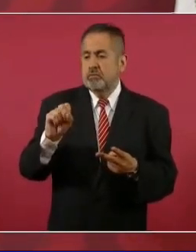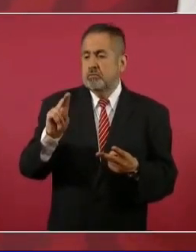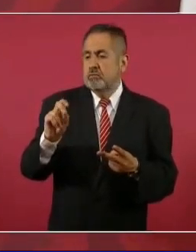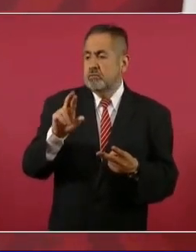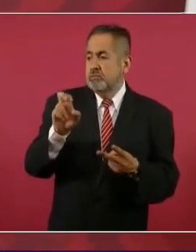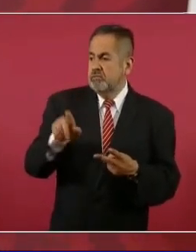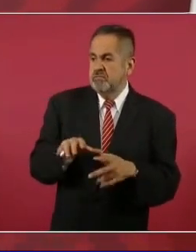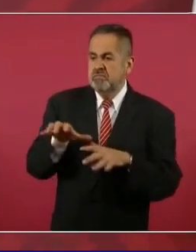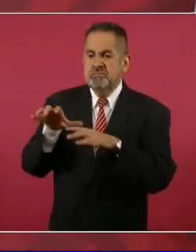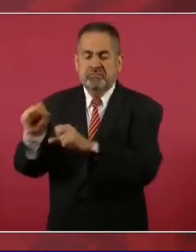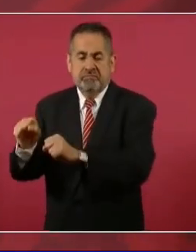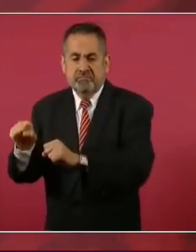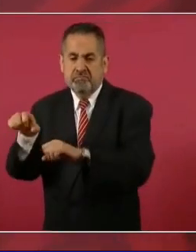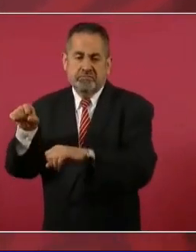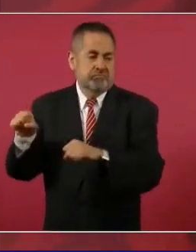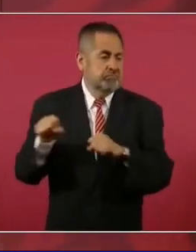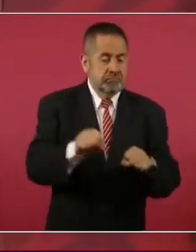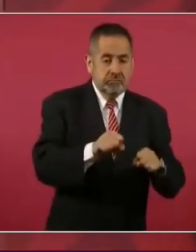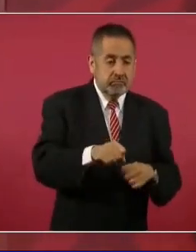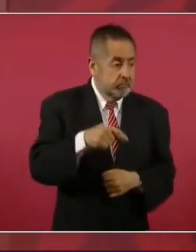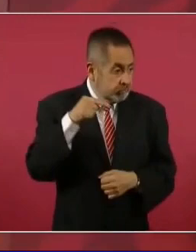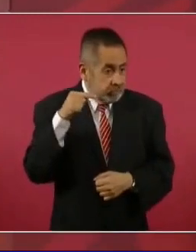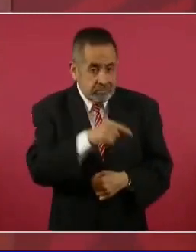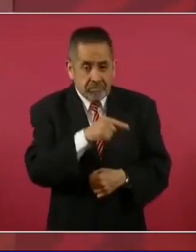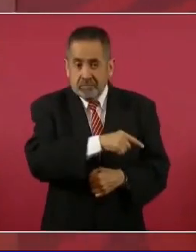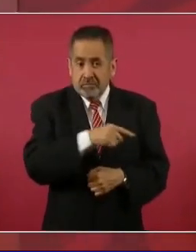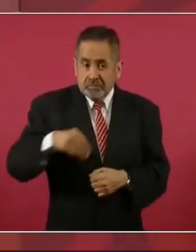Pino Suárez, y también